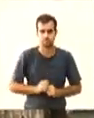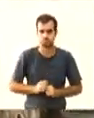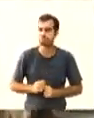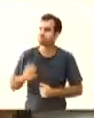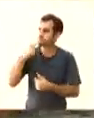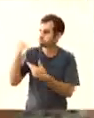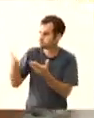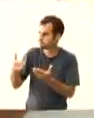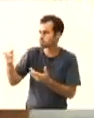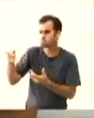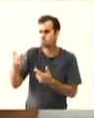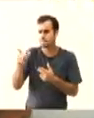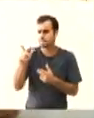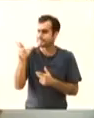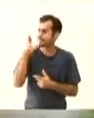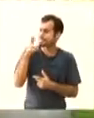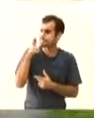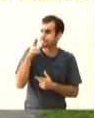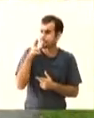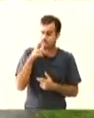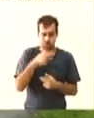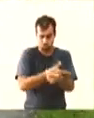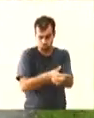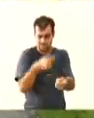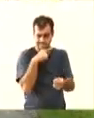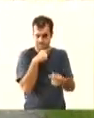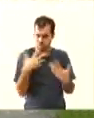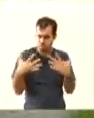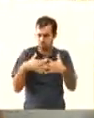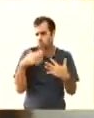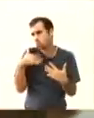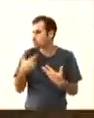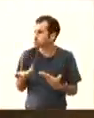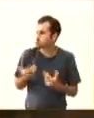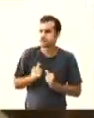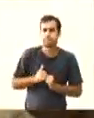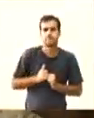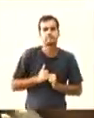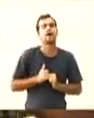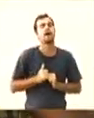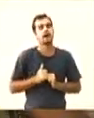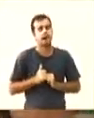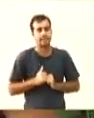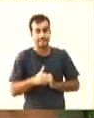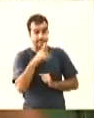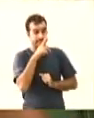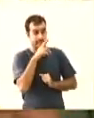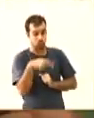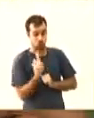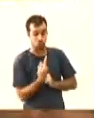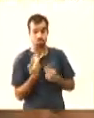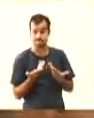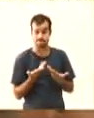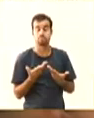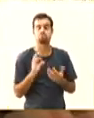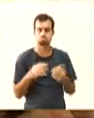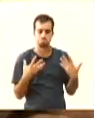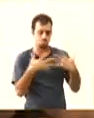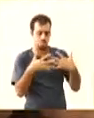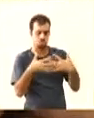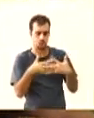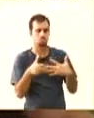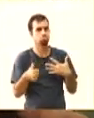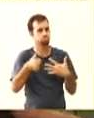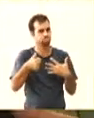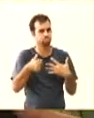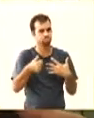qué vinculación histórica han tenido los CDR con las donaciones de sangre. Bueno, en el caso de los CDR, el vínculo está estrechamente